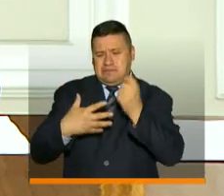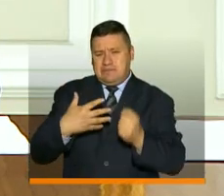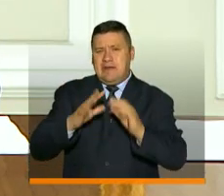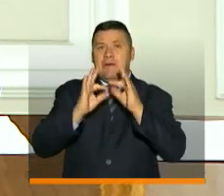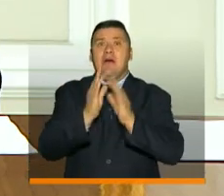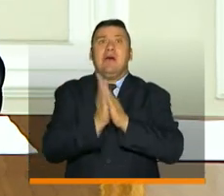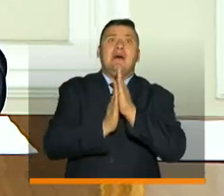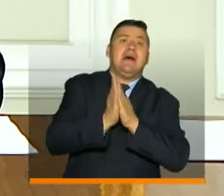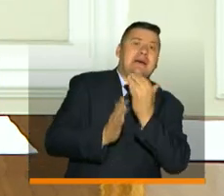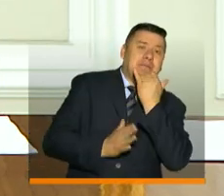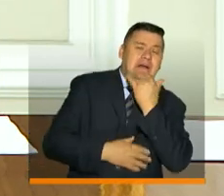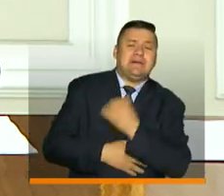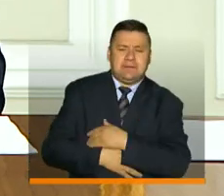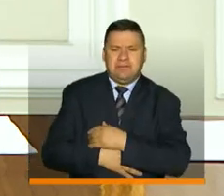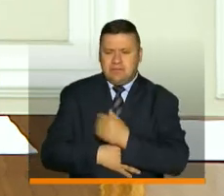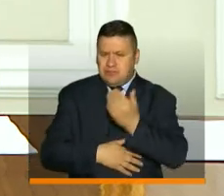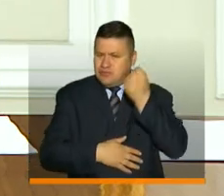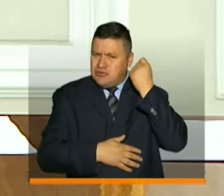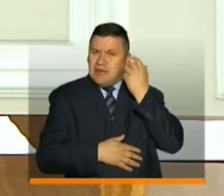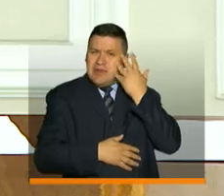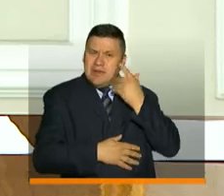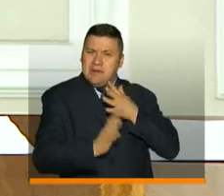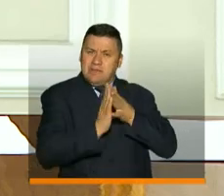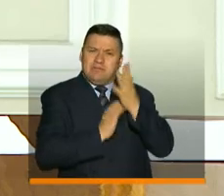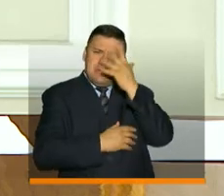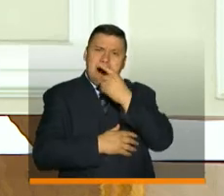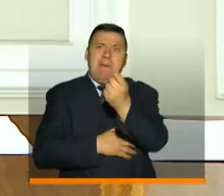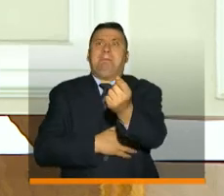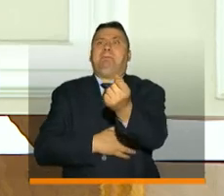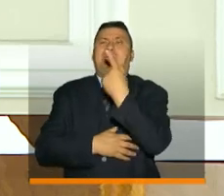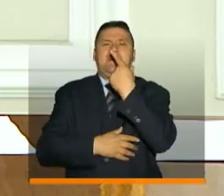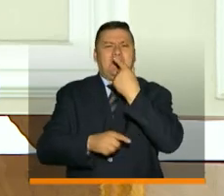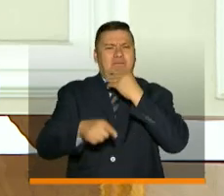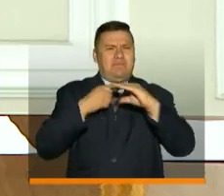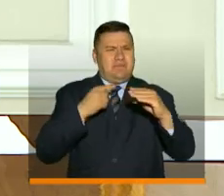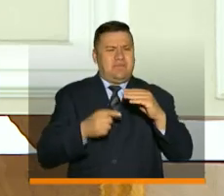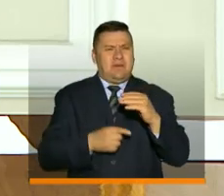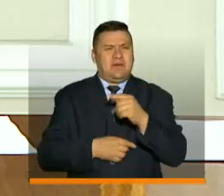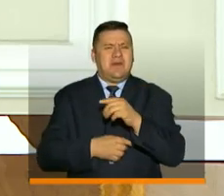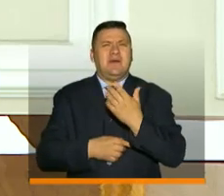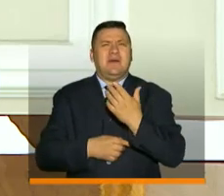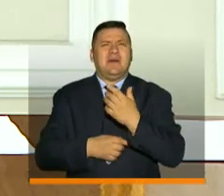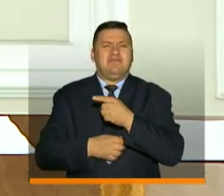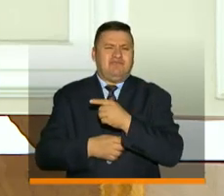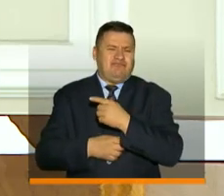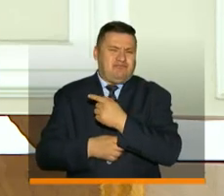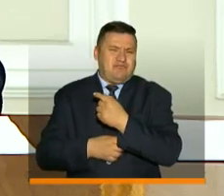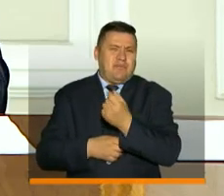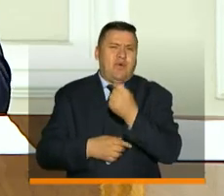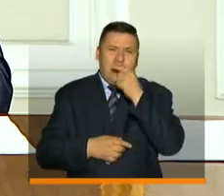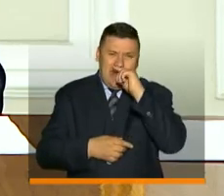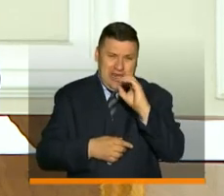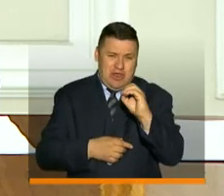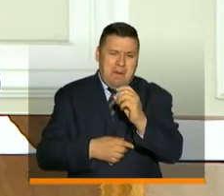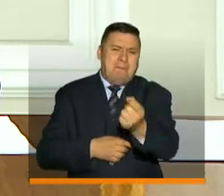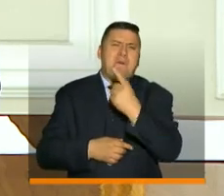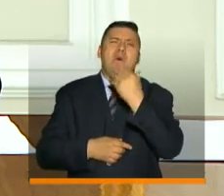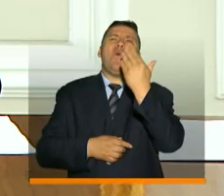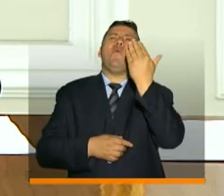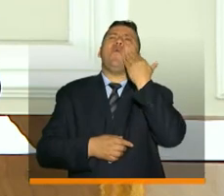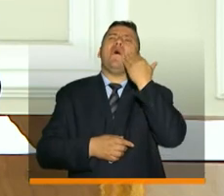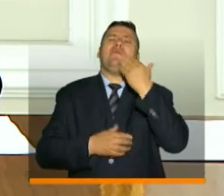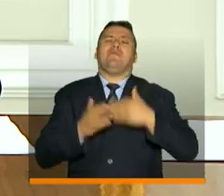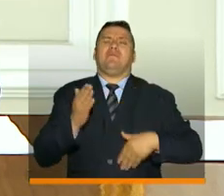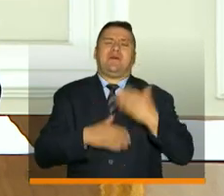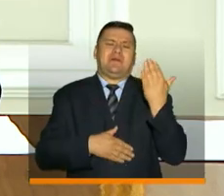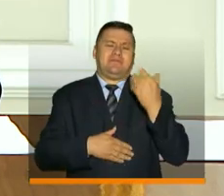familias colombianas. Vimos hace unos días esa linda pregunta que nos enviaba Jaco Faciolince, donde nos preguntaba cuándo íbamos